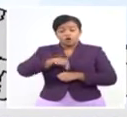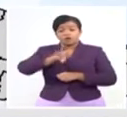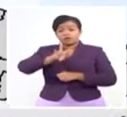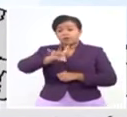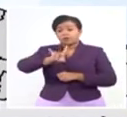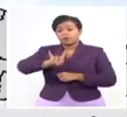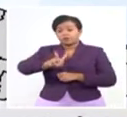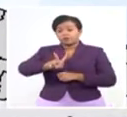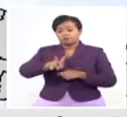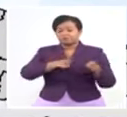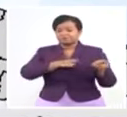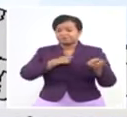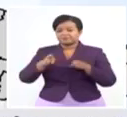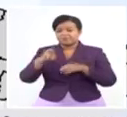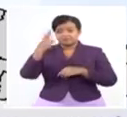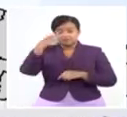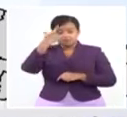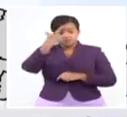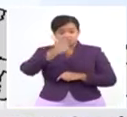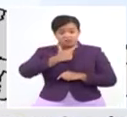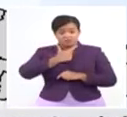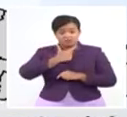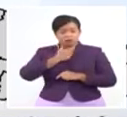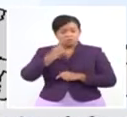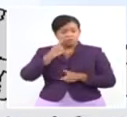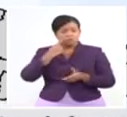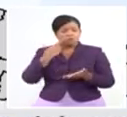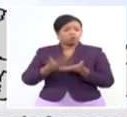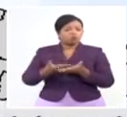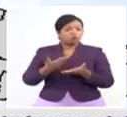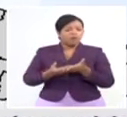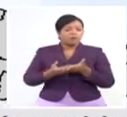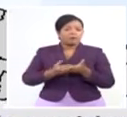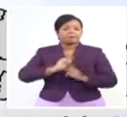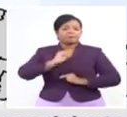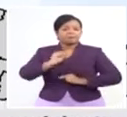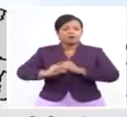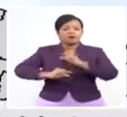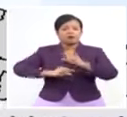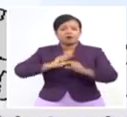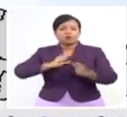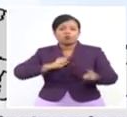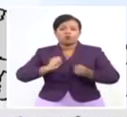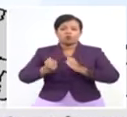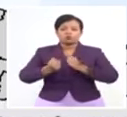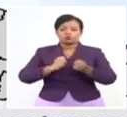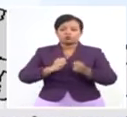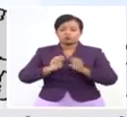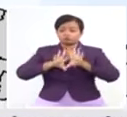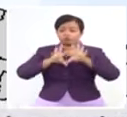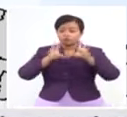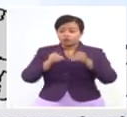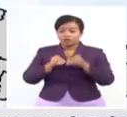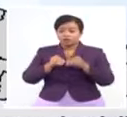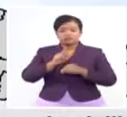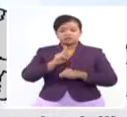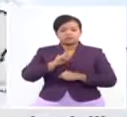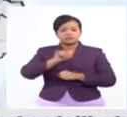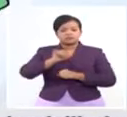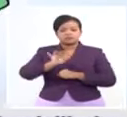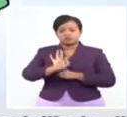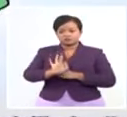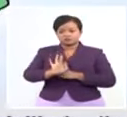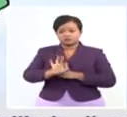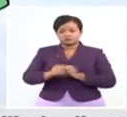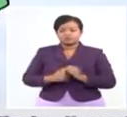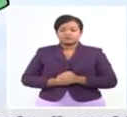de Ciego de Ávila demostrando que va camino del control, 168. En el oriente de